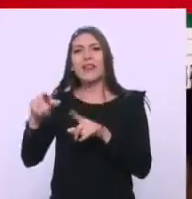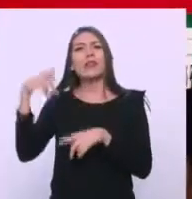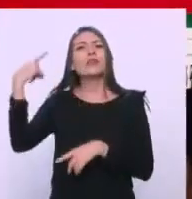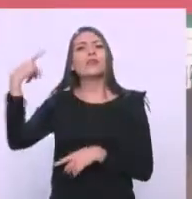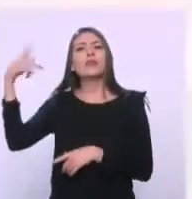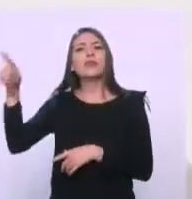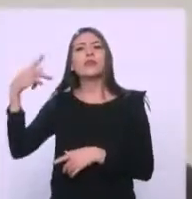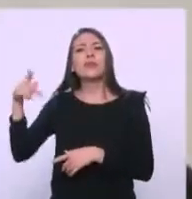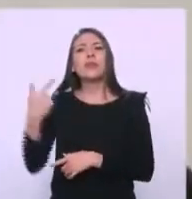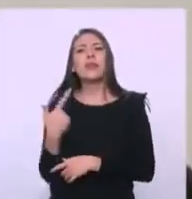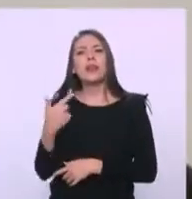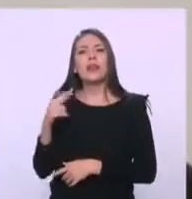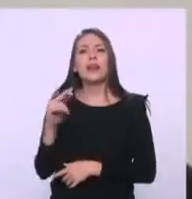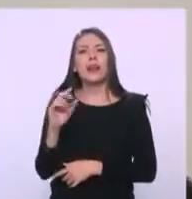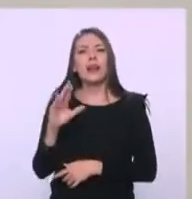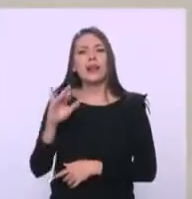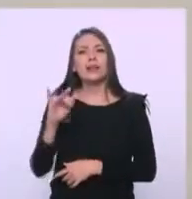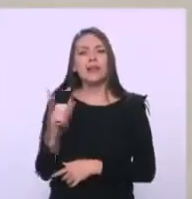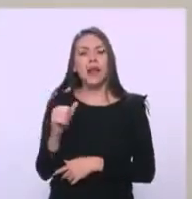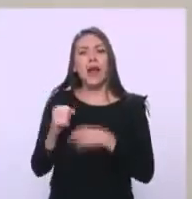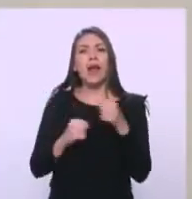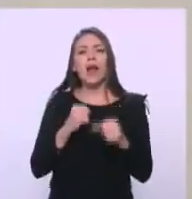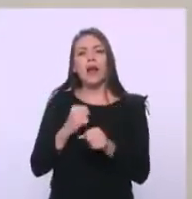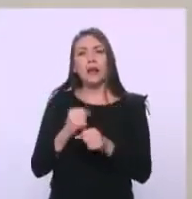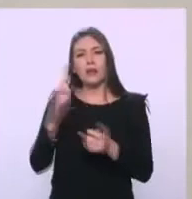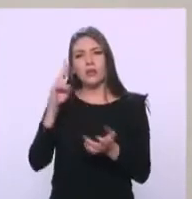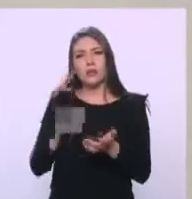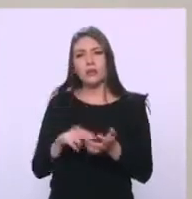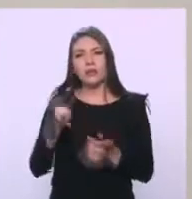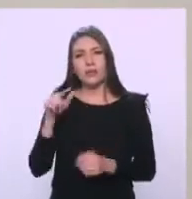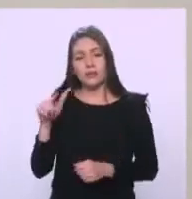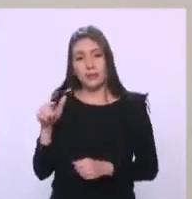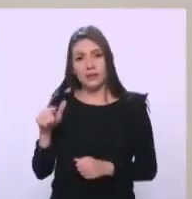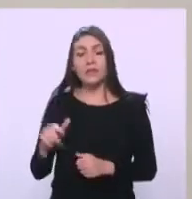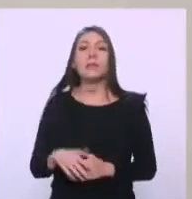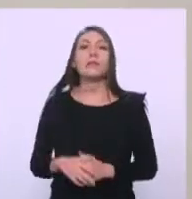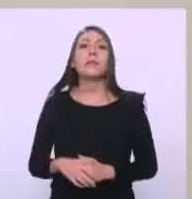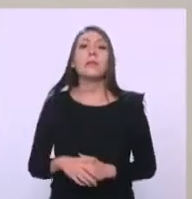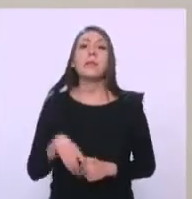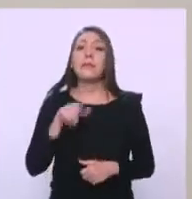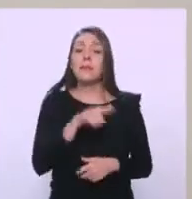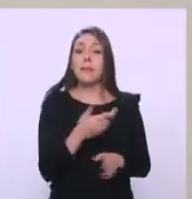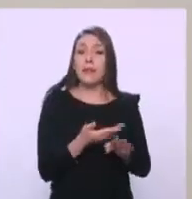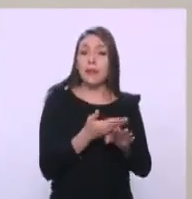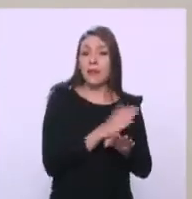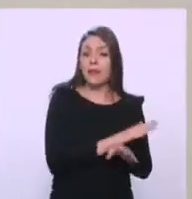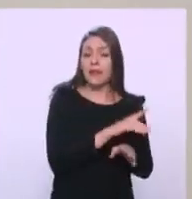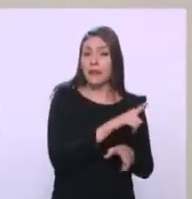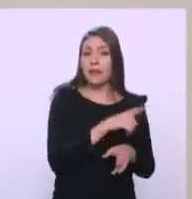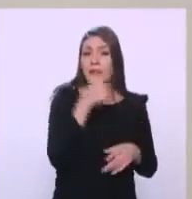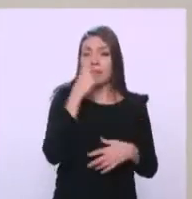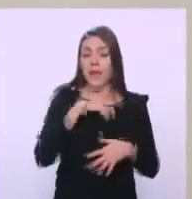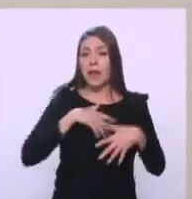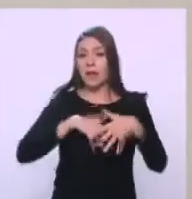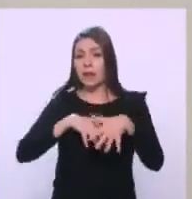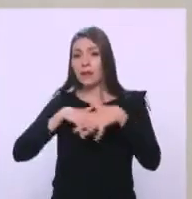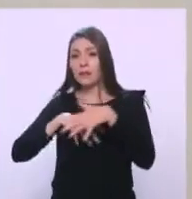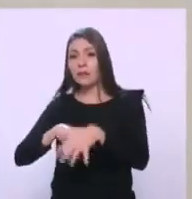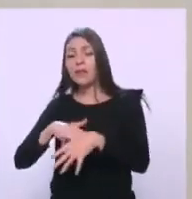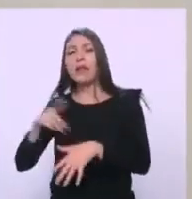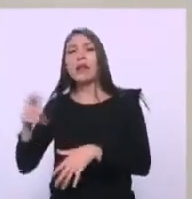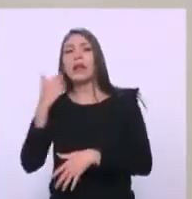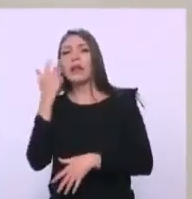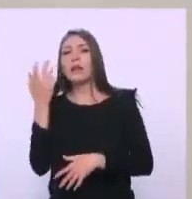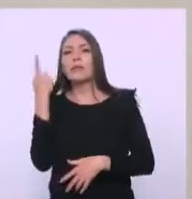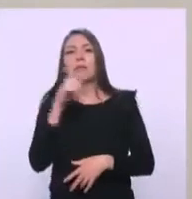Grecia del 2017. Entonces, antes de la protesta y después de la protesta, hubo la intención de amplificarlo. Y yo creo